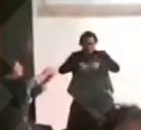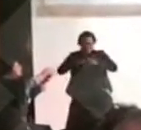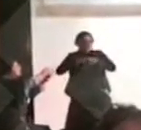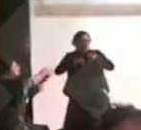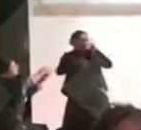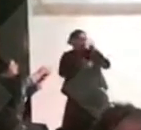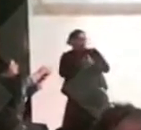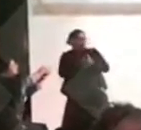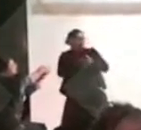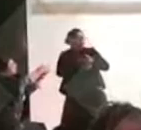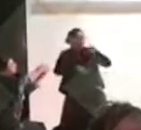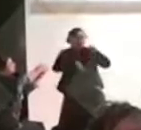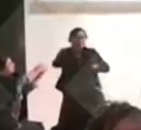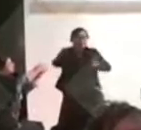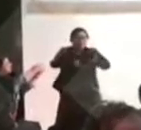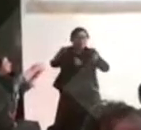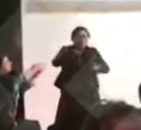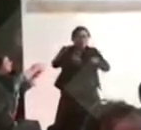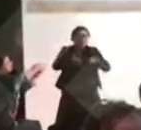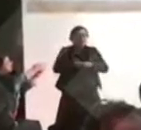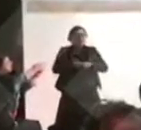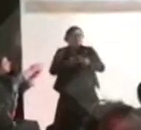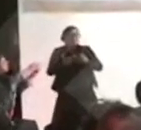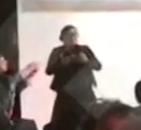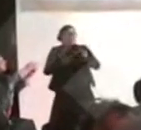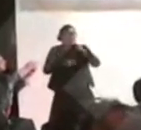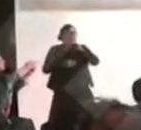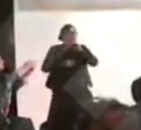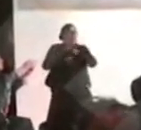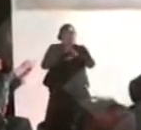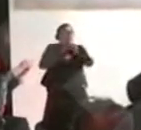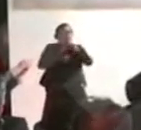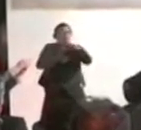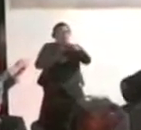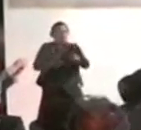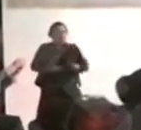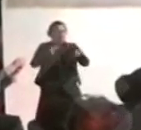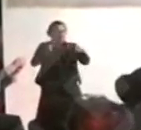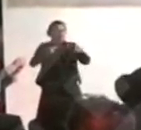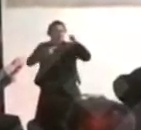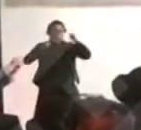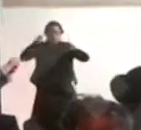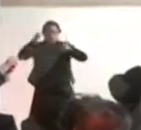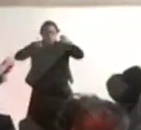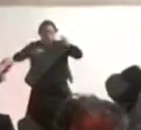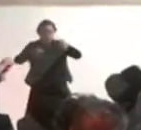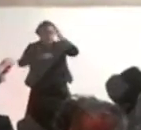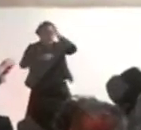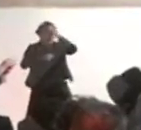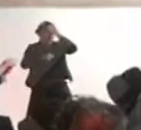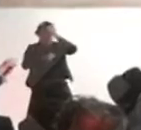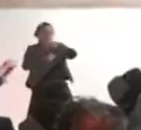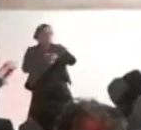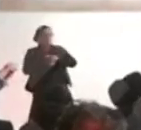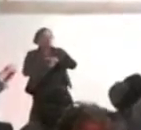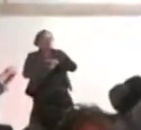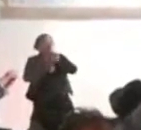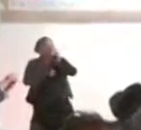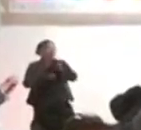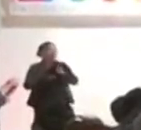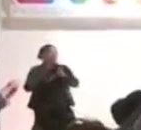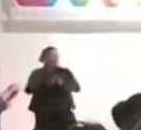única, dependiendo por supuesto del tipo de giro. El turismo y la cultura han